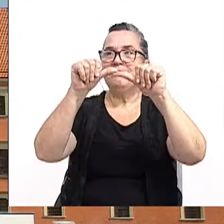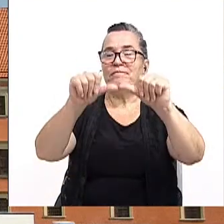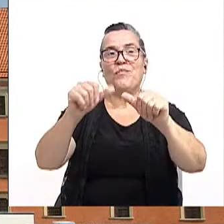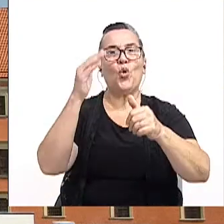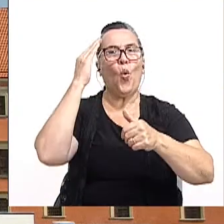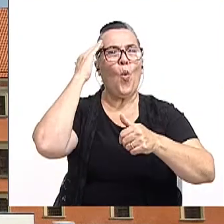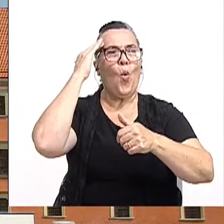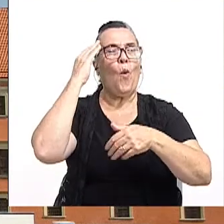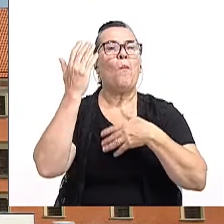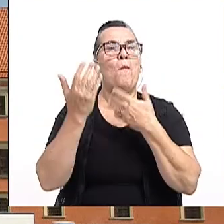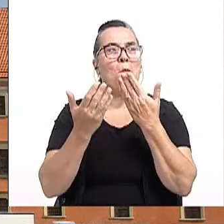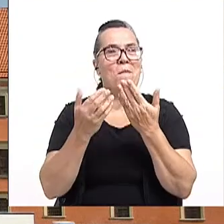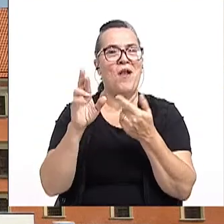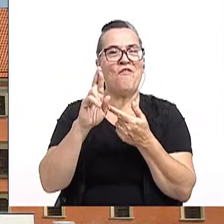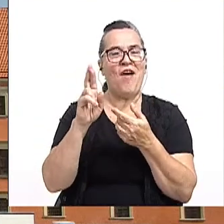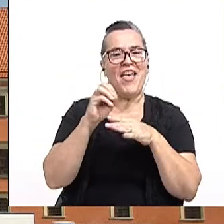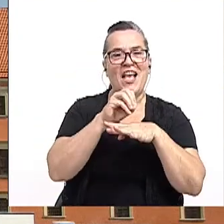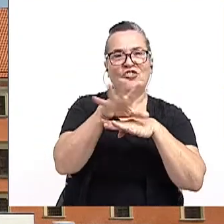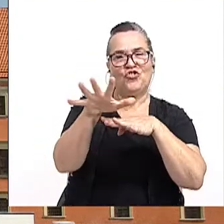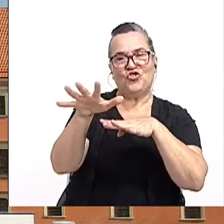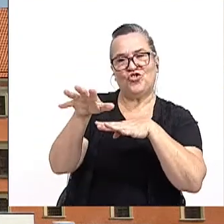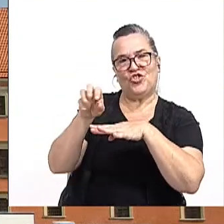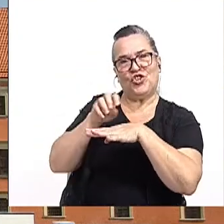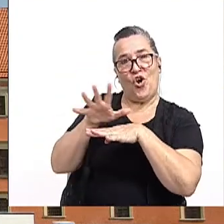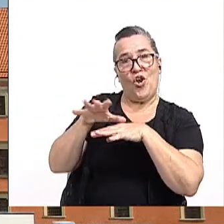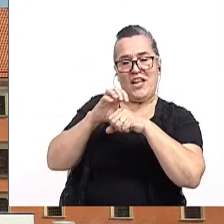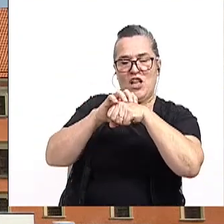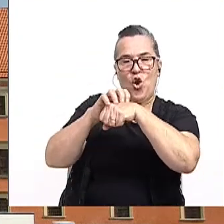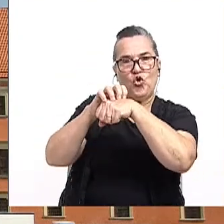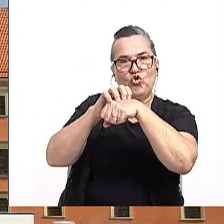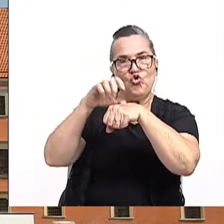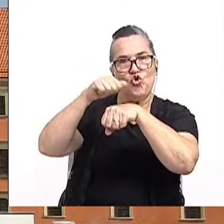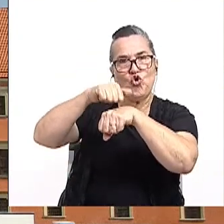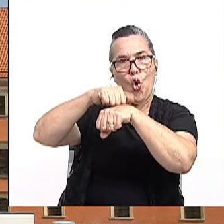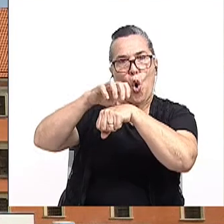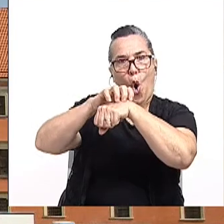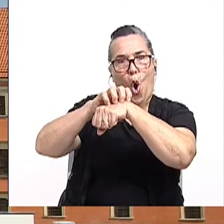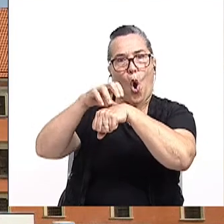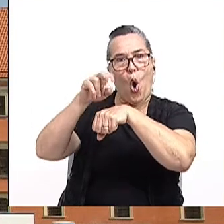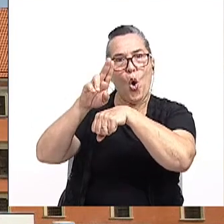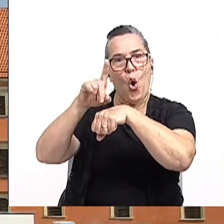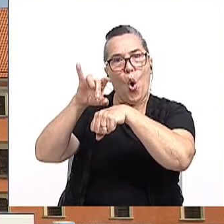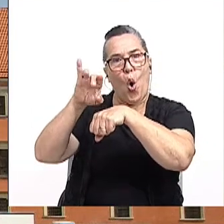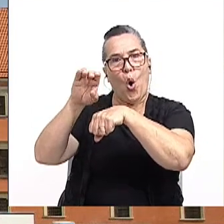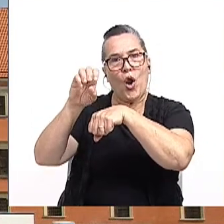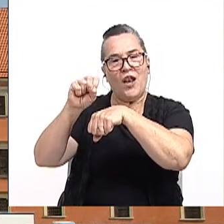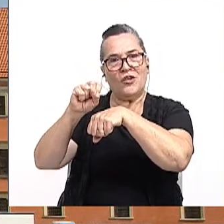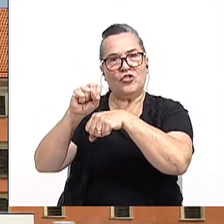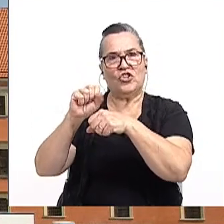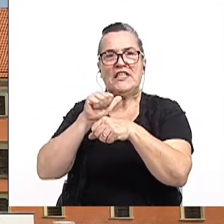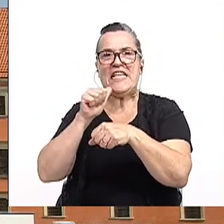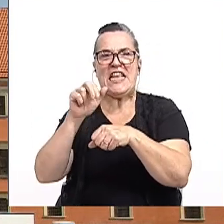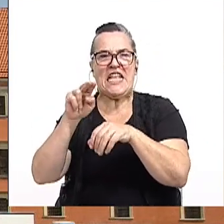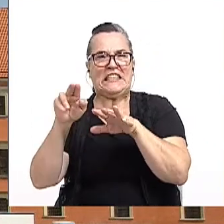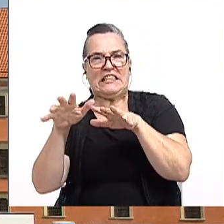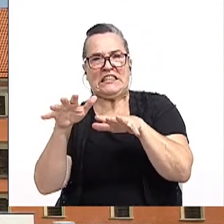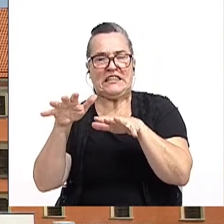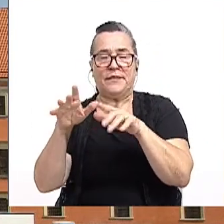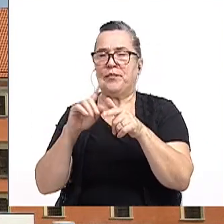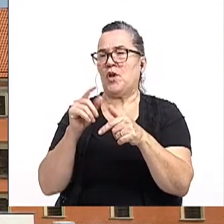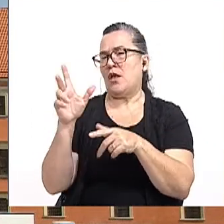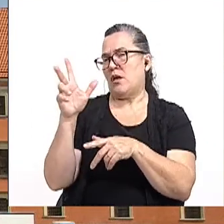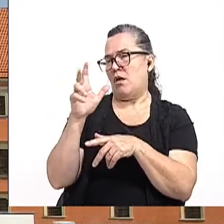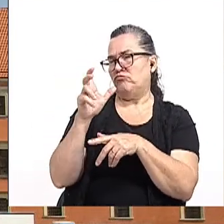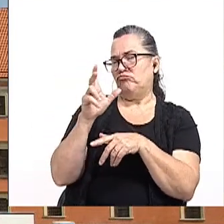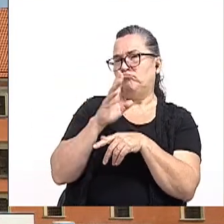sobre las radiaciones de estos núcleos inestables. Como les pregunté anteriormente, ¿han escuchado hablar